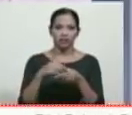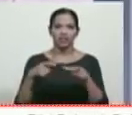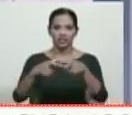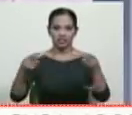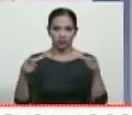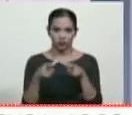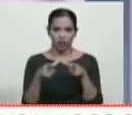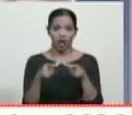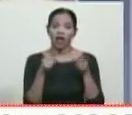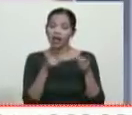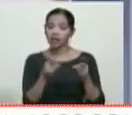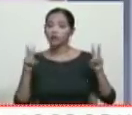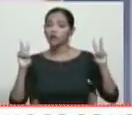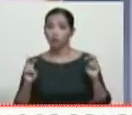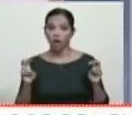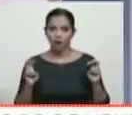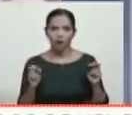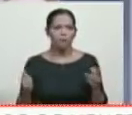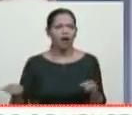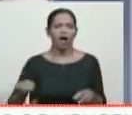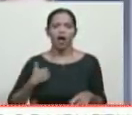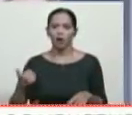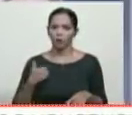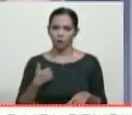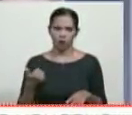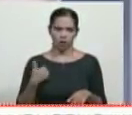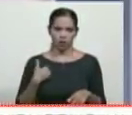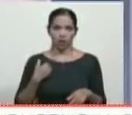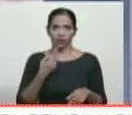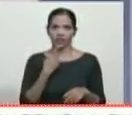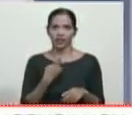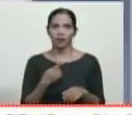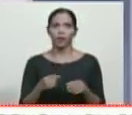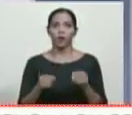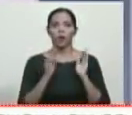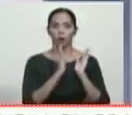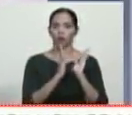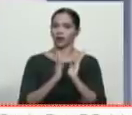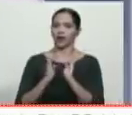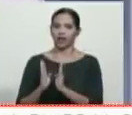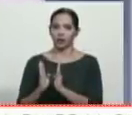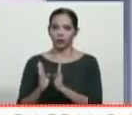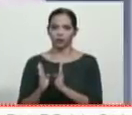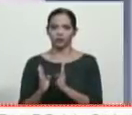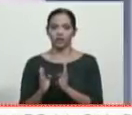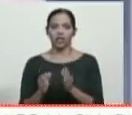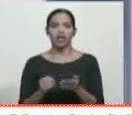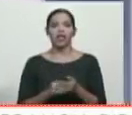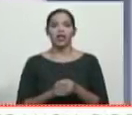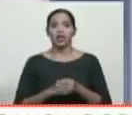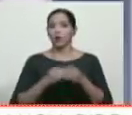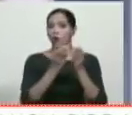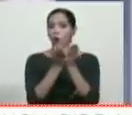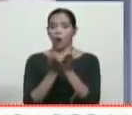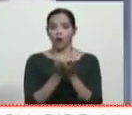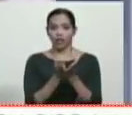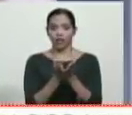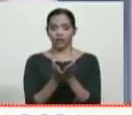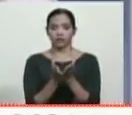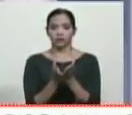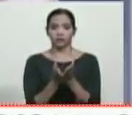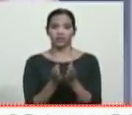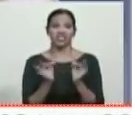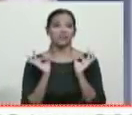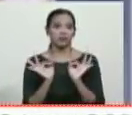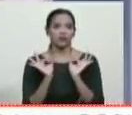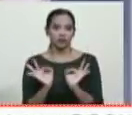es una novedad para cualquier digamos, organismo colegiado, sobre todo en el caso